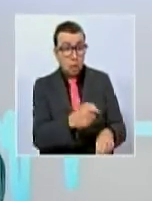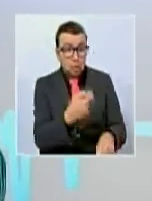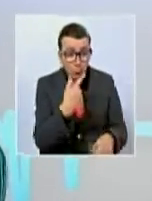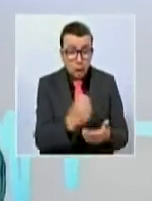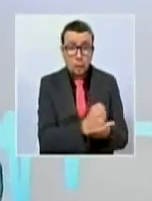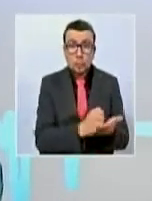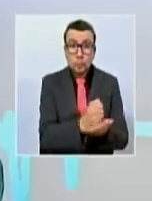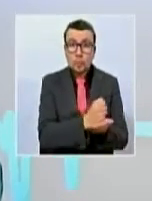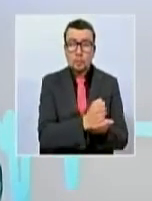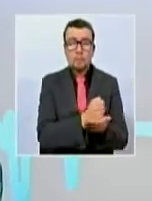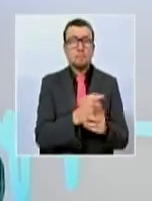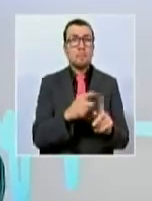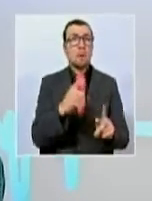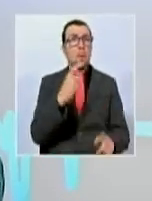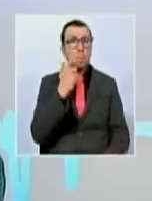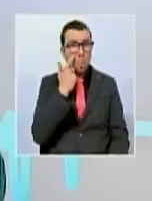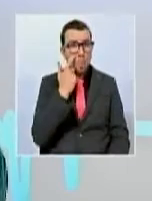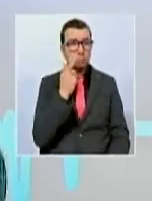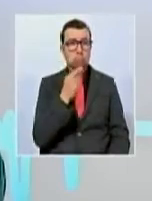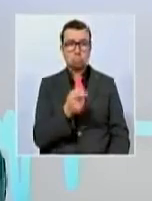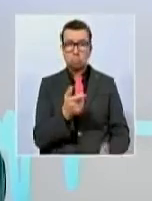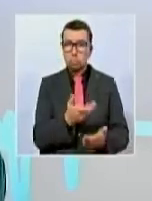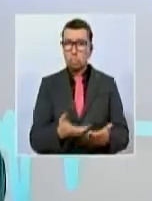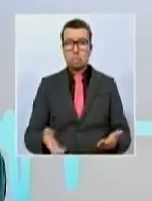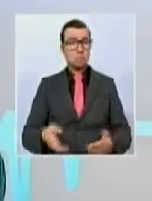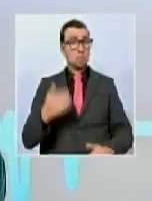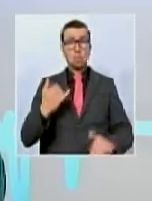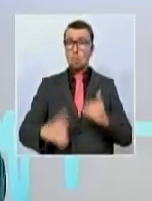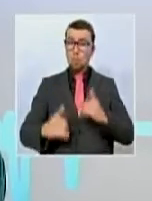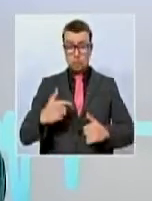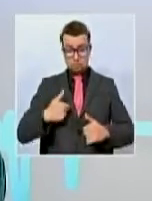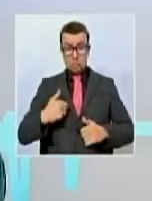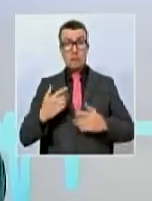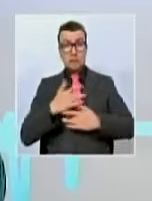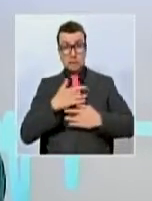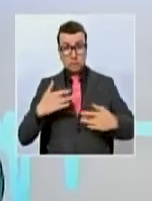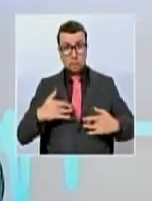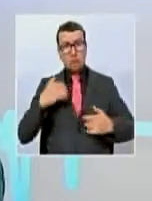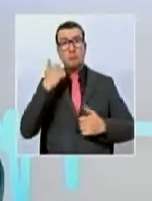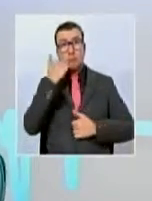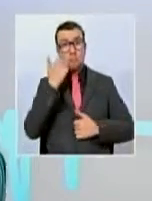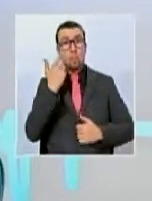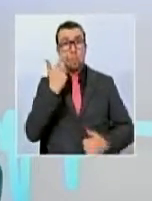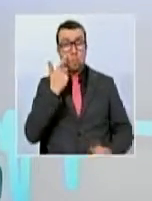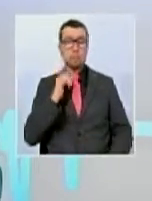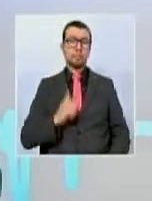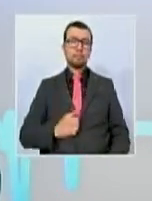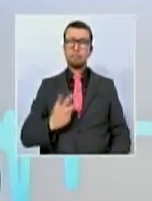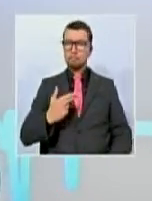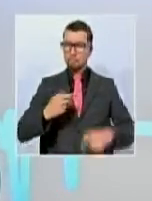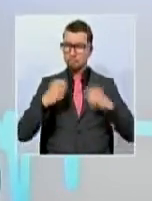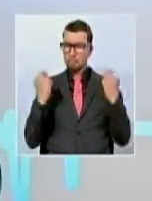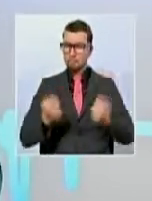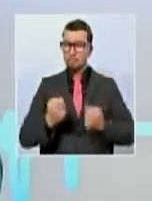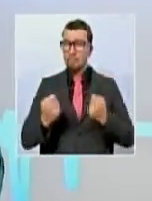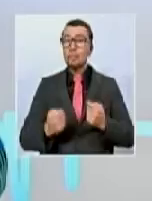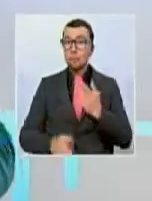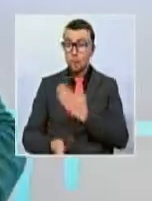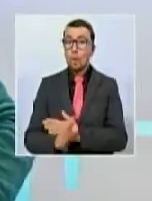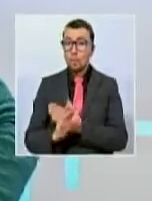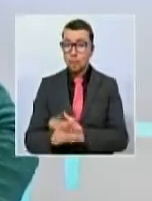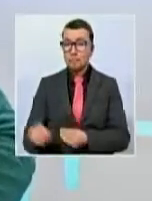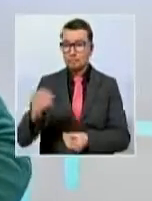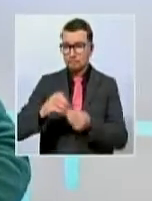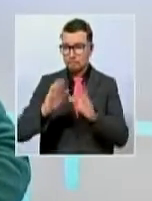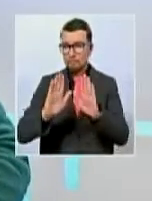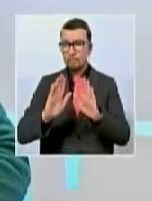supremamente delicado para que no juguemos o no pongamos en riesgo nuestra salud. Vamos a este corte comerciales y ya regresamos en